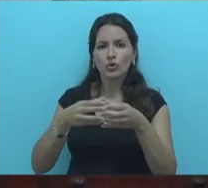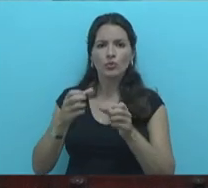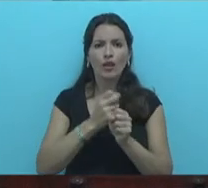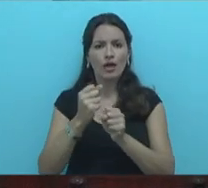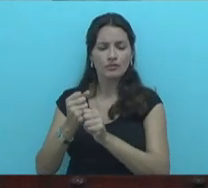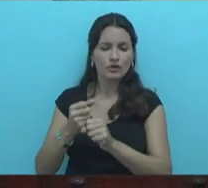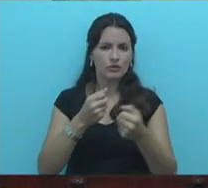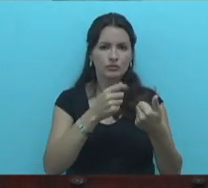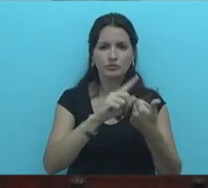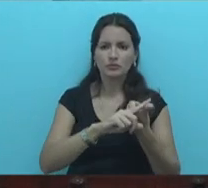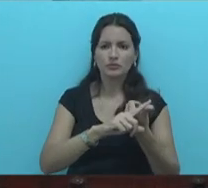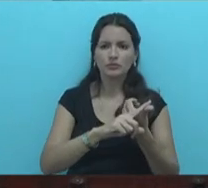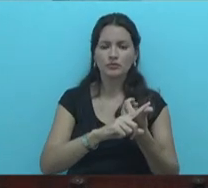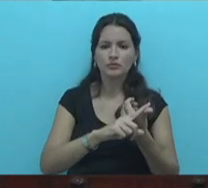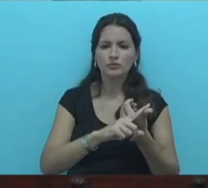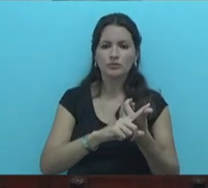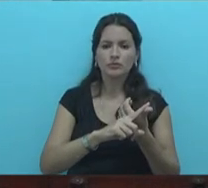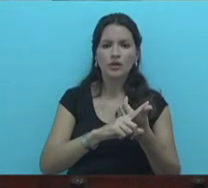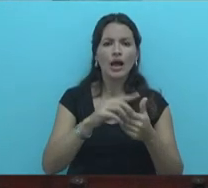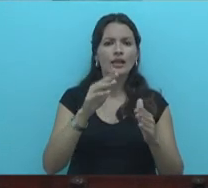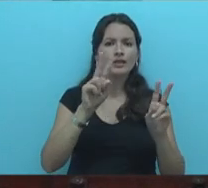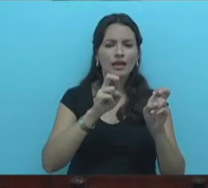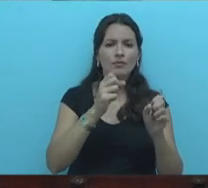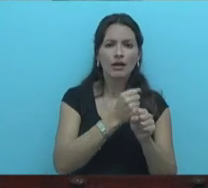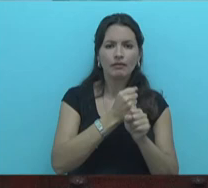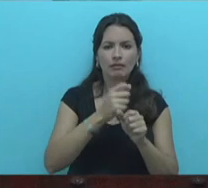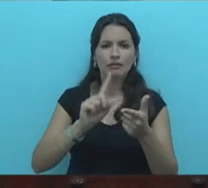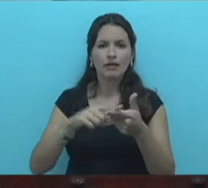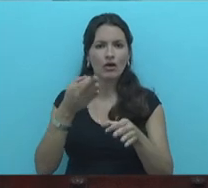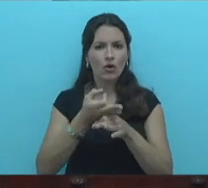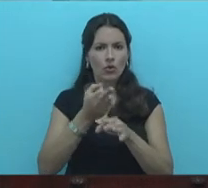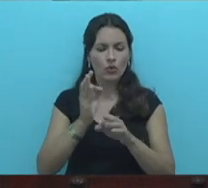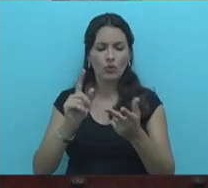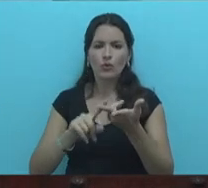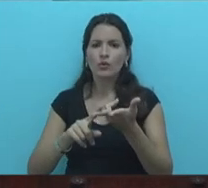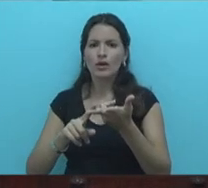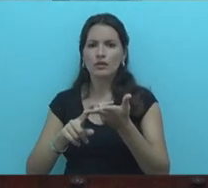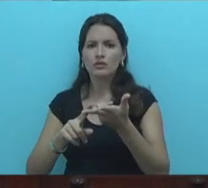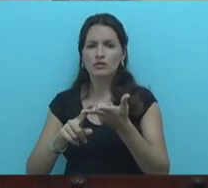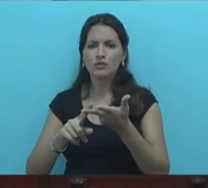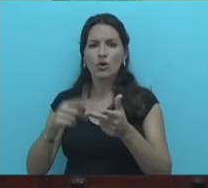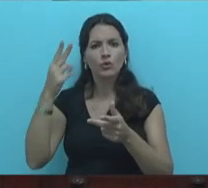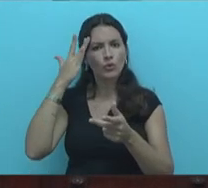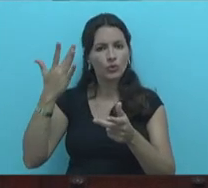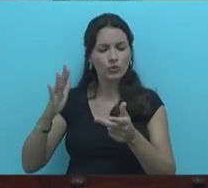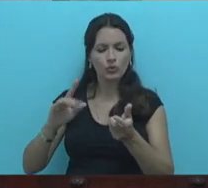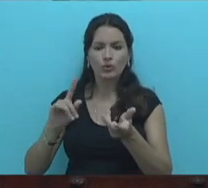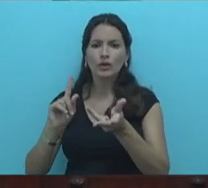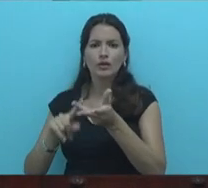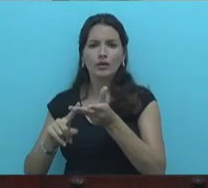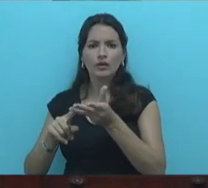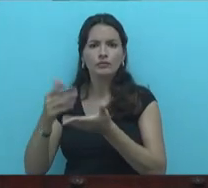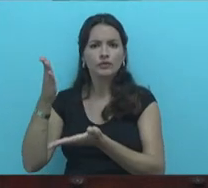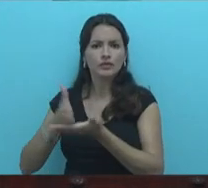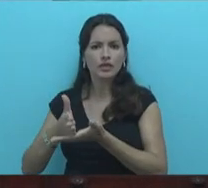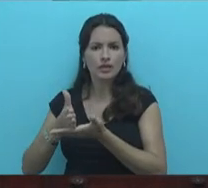Moyano, Comisión de Asuntos Laborales, Gremiales y de Previsión, Educación, Ciencia, Tecnología e Innovación, Cultura y Medios de Comunicación Social y